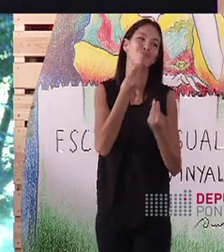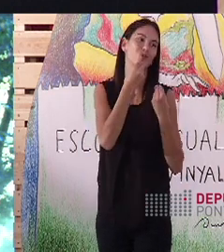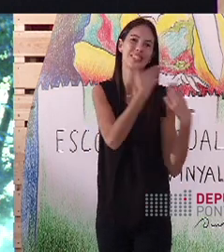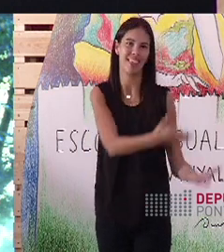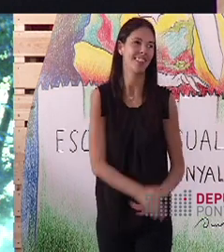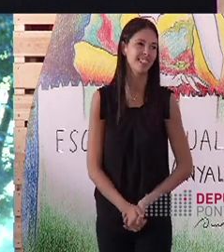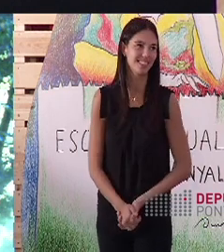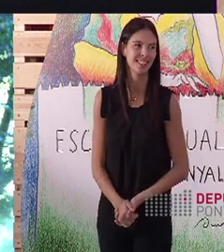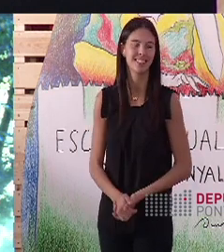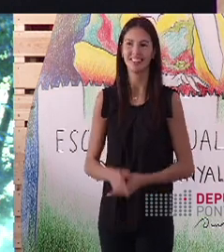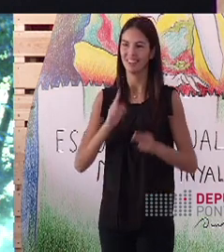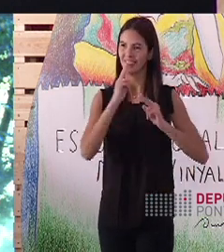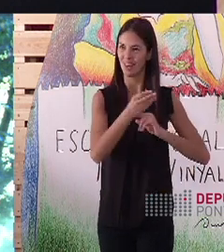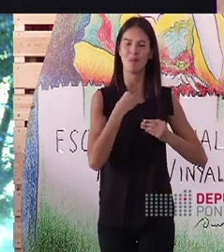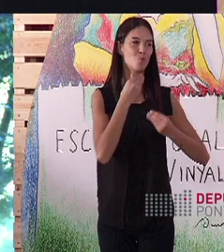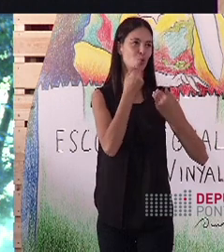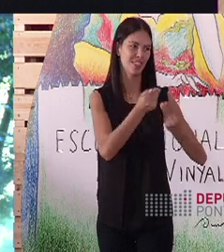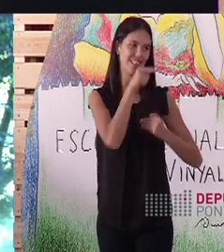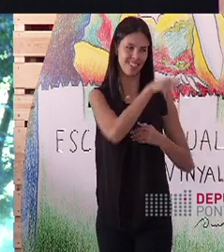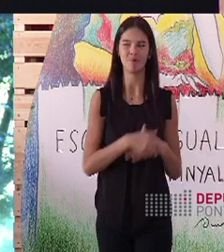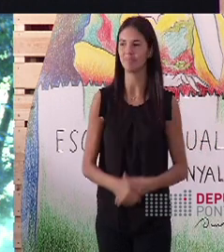gracias. Muchas gracias, Chis.